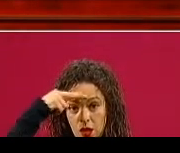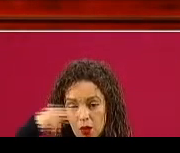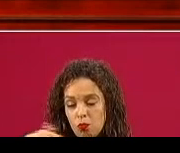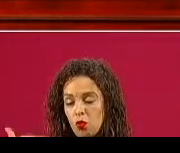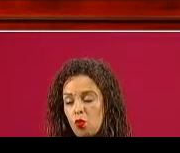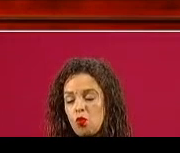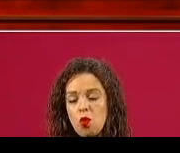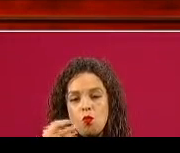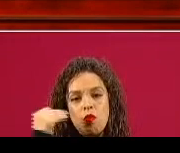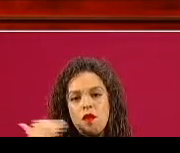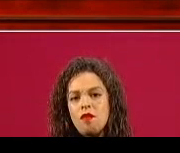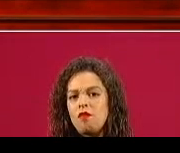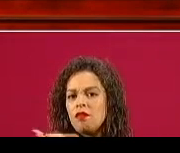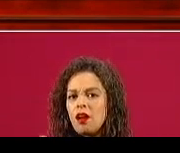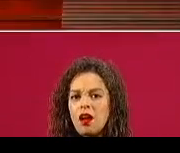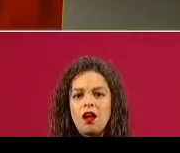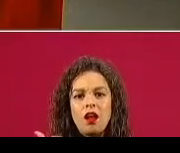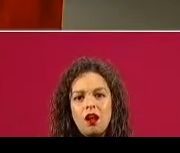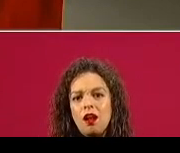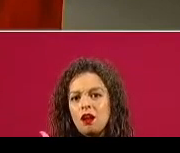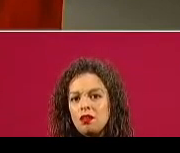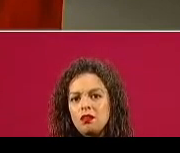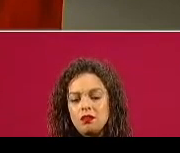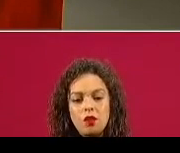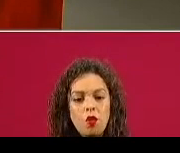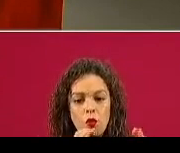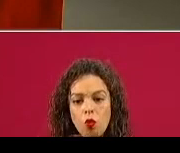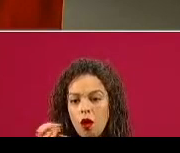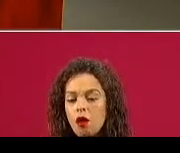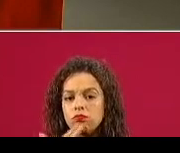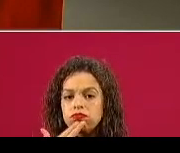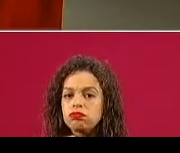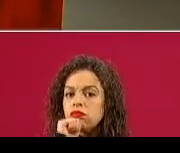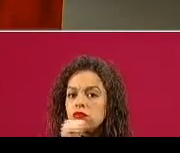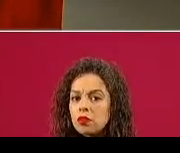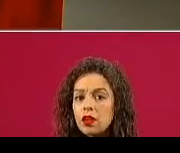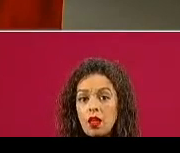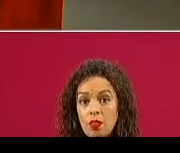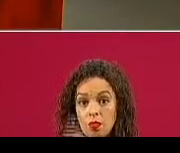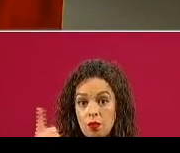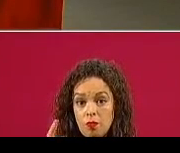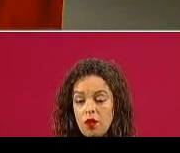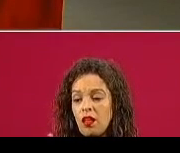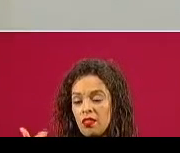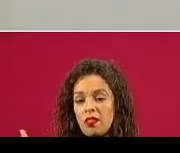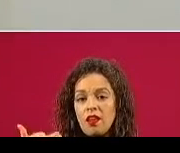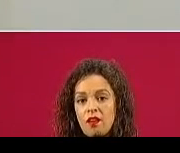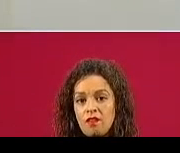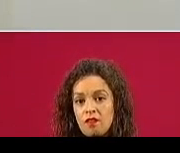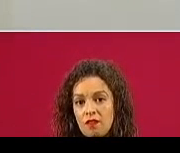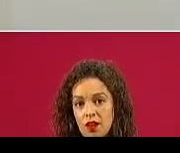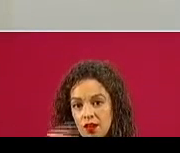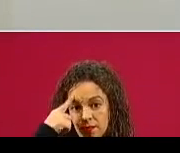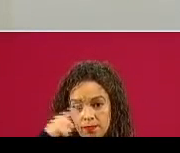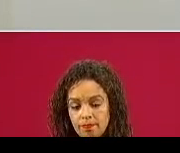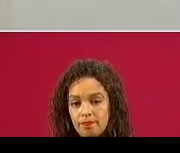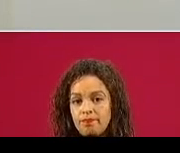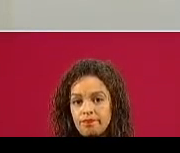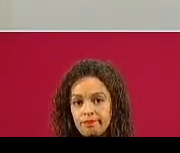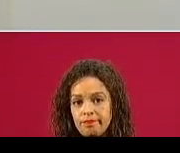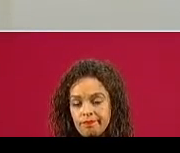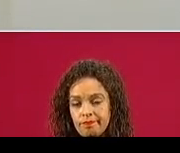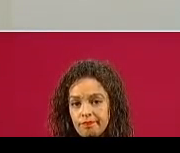por falta de inversión, por falta de una perspectiva social que permita distribuir los